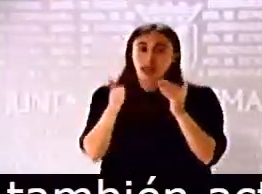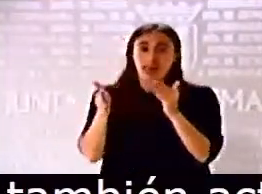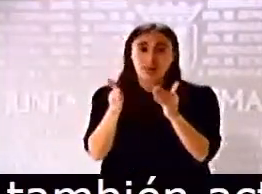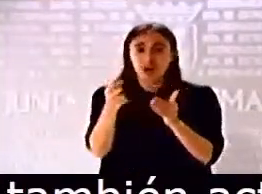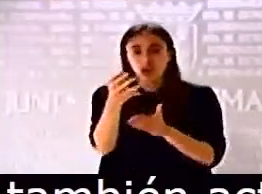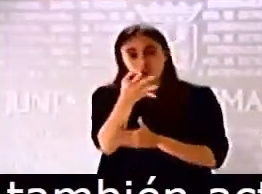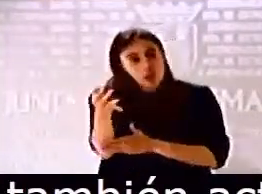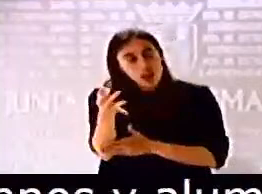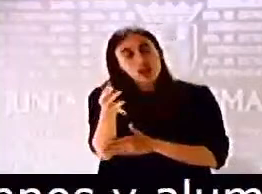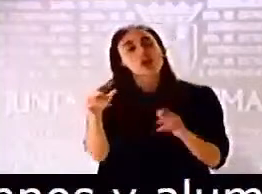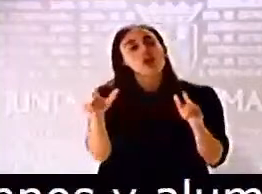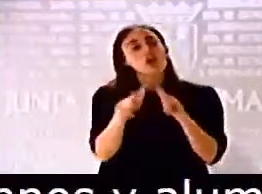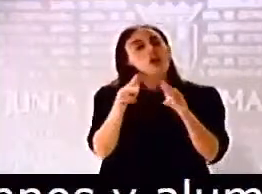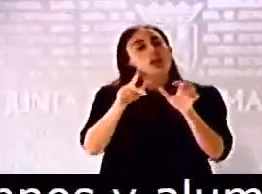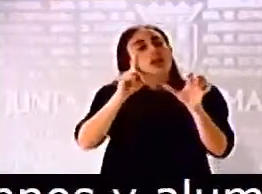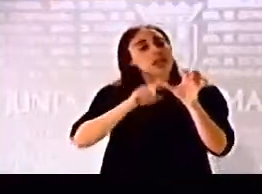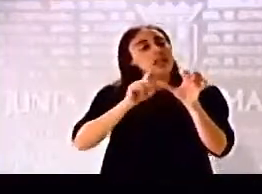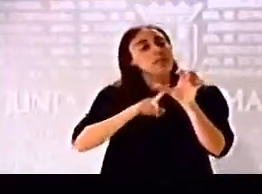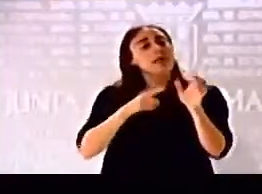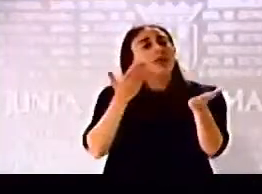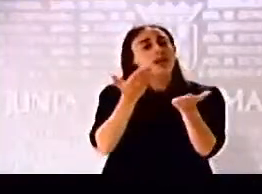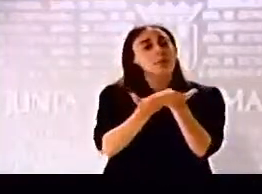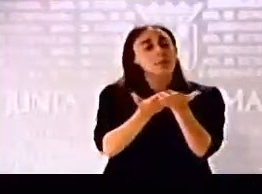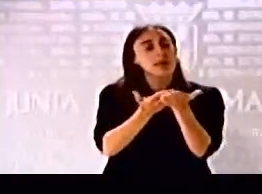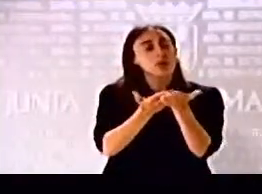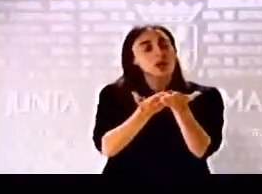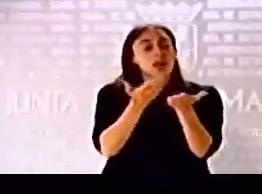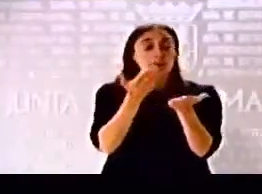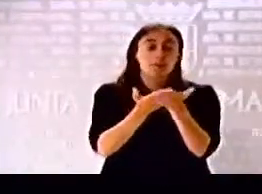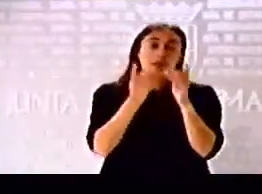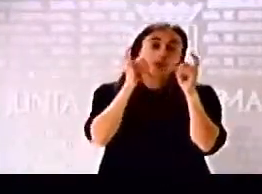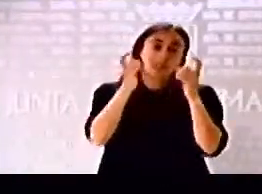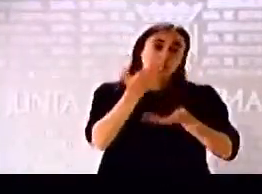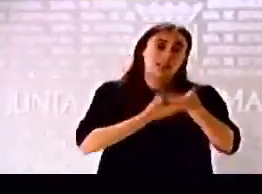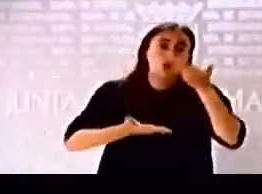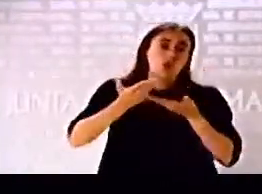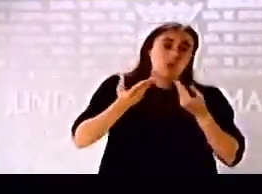Le pido a la sociedad extremeña que colabore con nosotros,